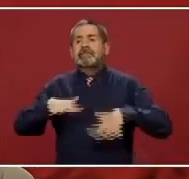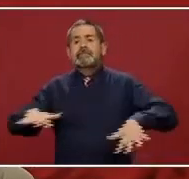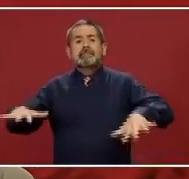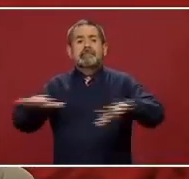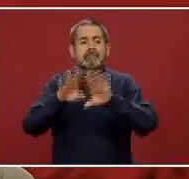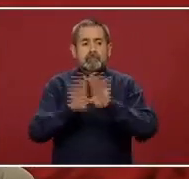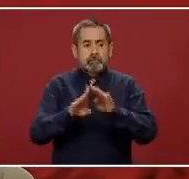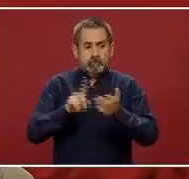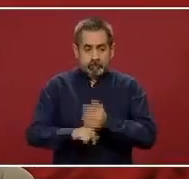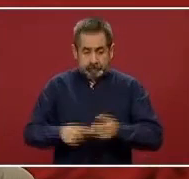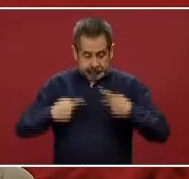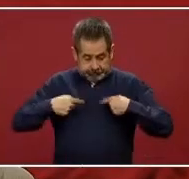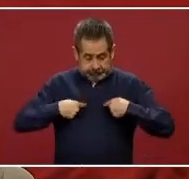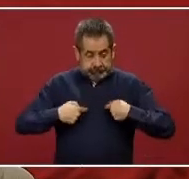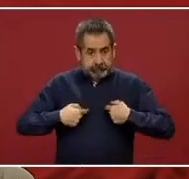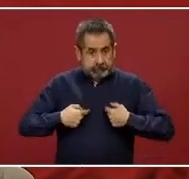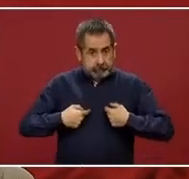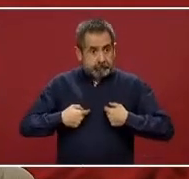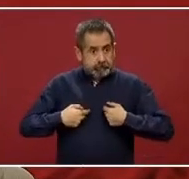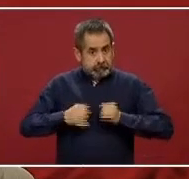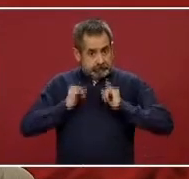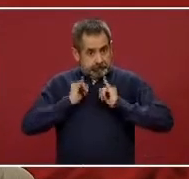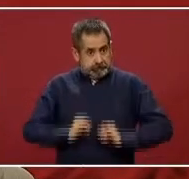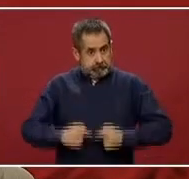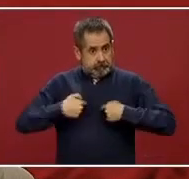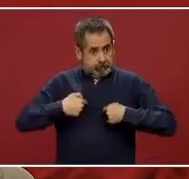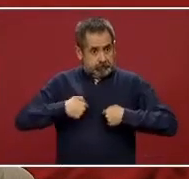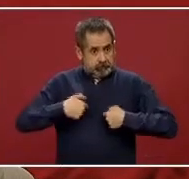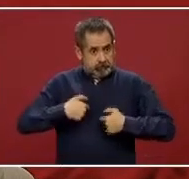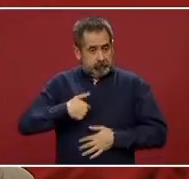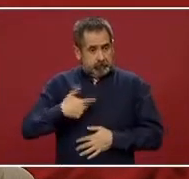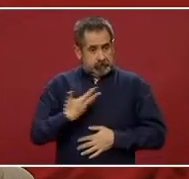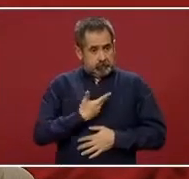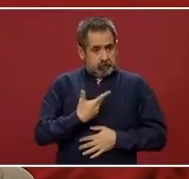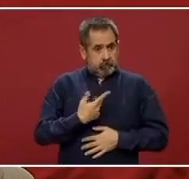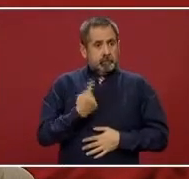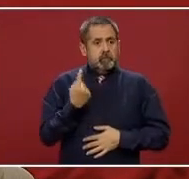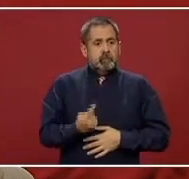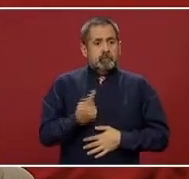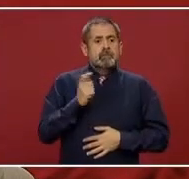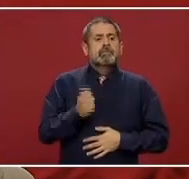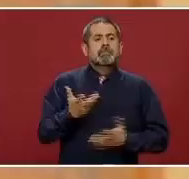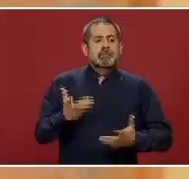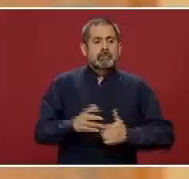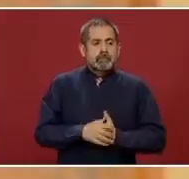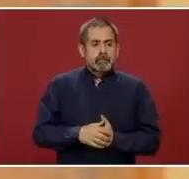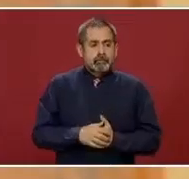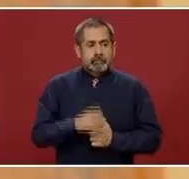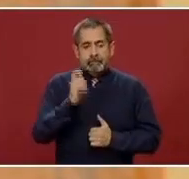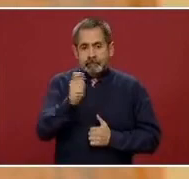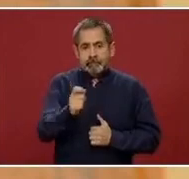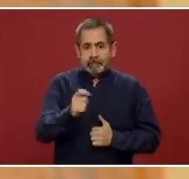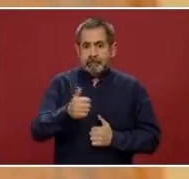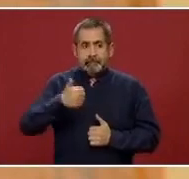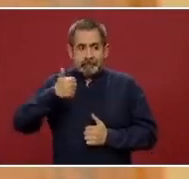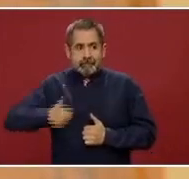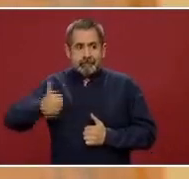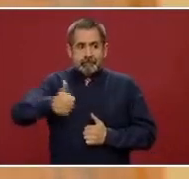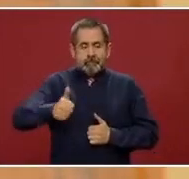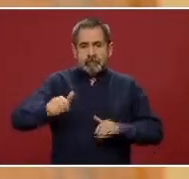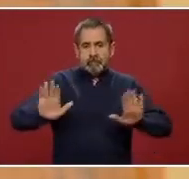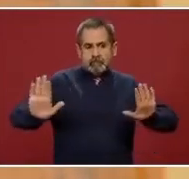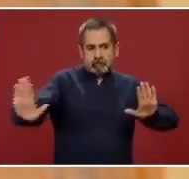Para la persona individual significa, como nos lo dice Susana, mantener cada quien su